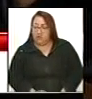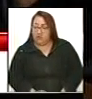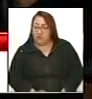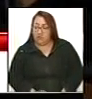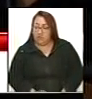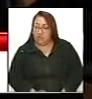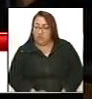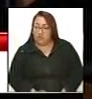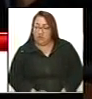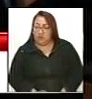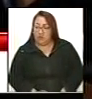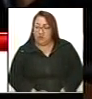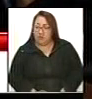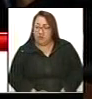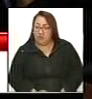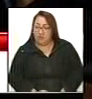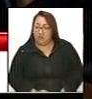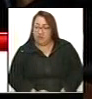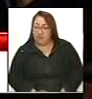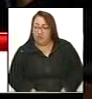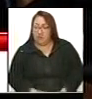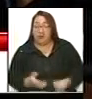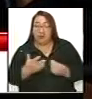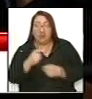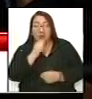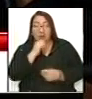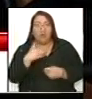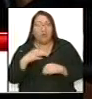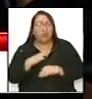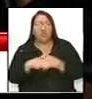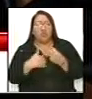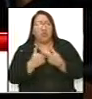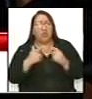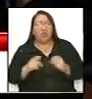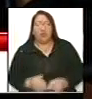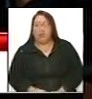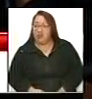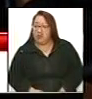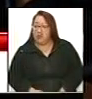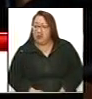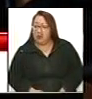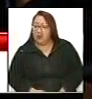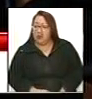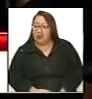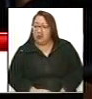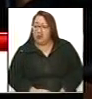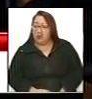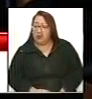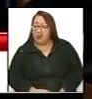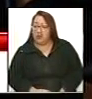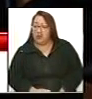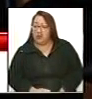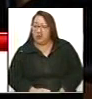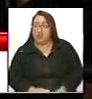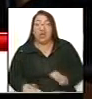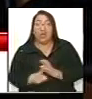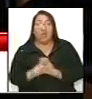nosotros, es que los privados podemos hacer todo lo que queramos en la medida que la ley expresamente no nos lo prohíba,